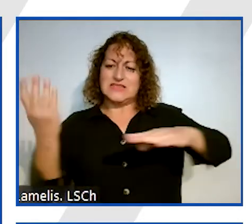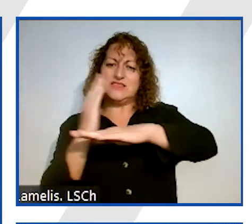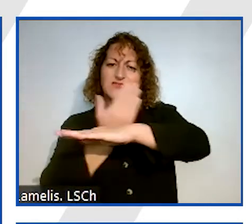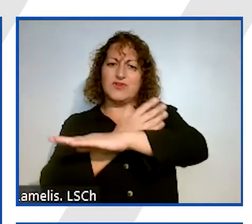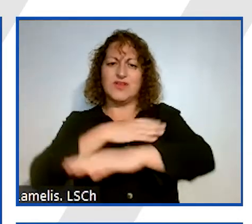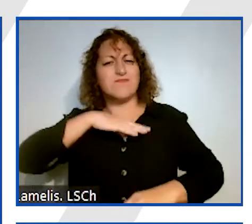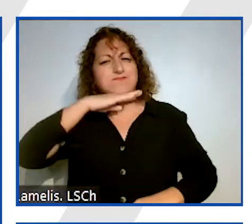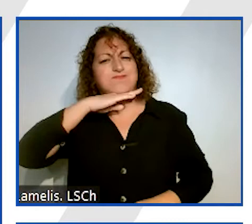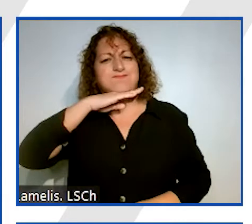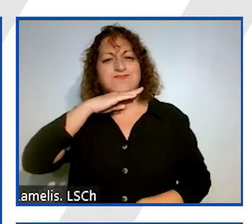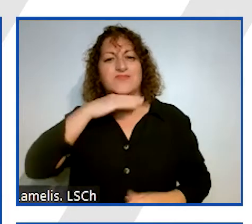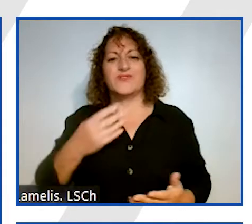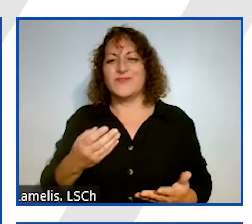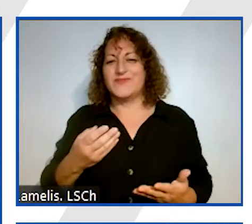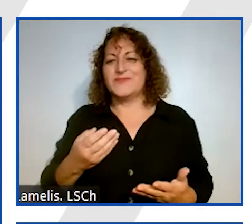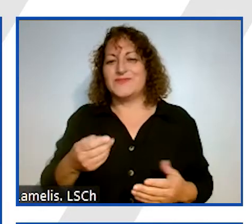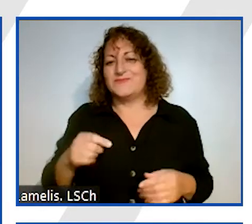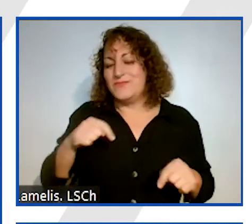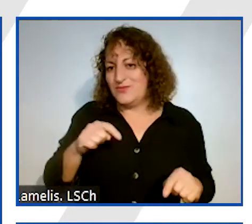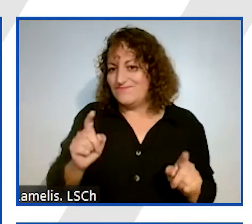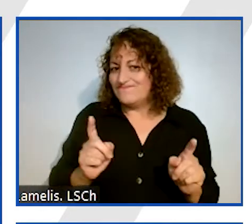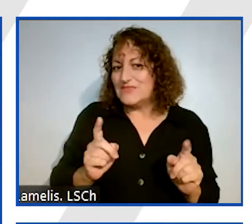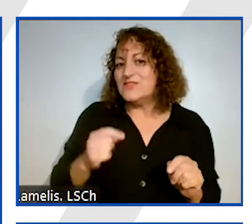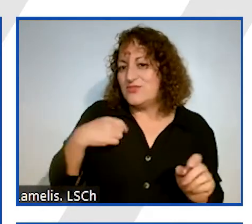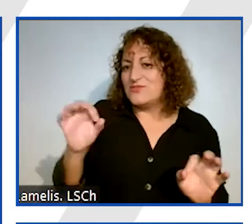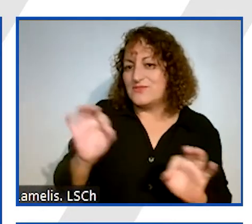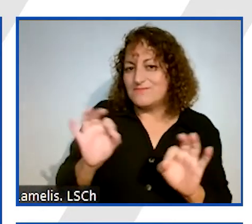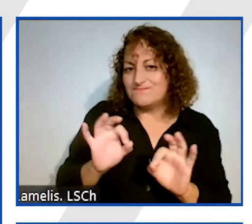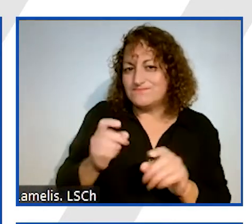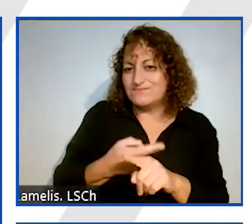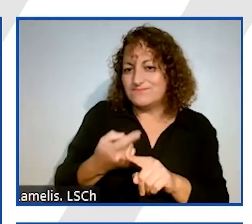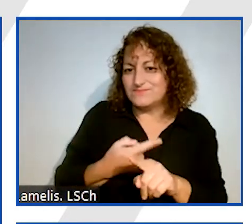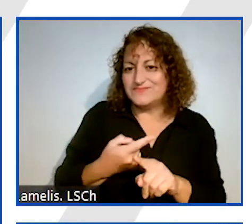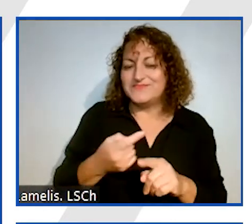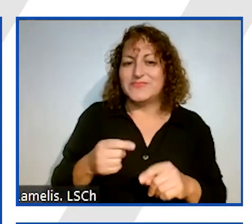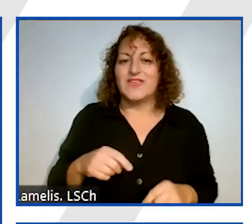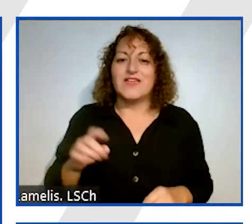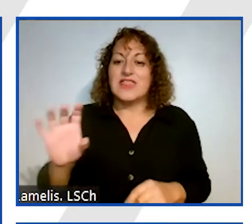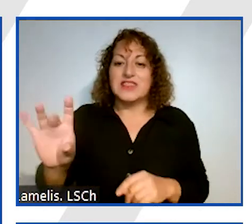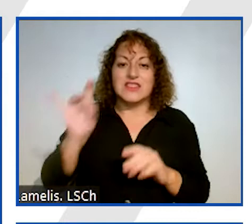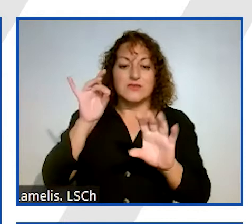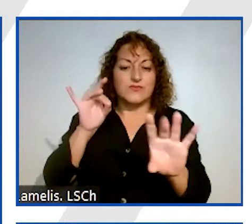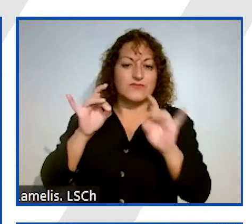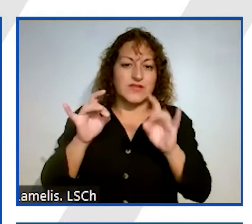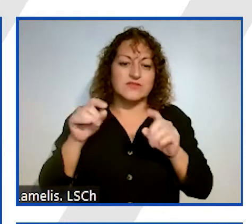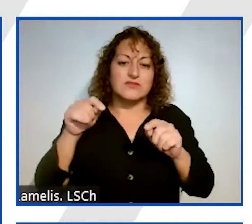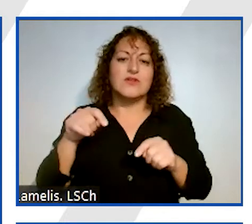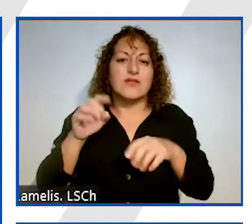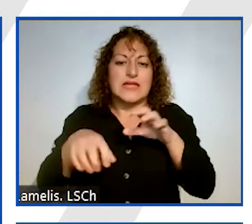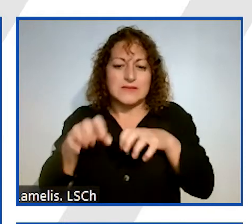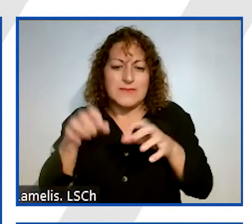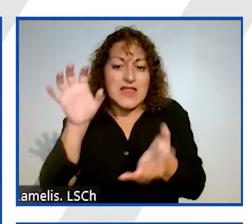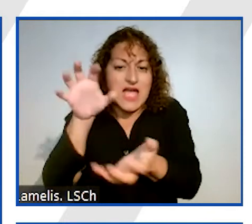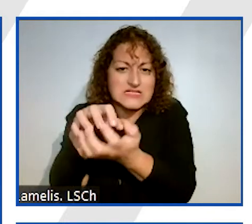más que todo lo que les voy a conversar, que es redescubriendo los grandes depredadores de Chile. Porque, bueno, no sé si